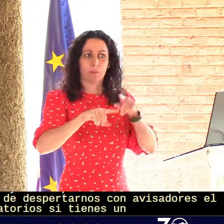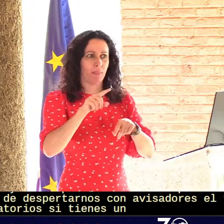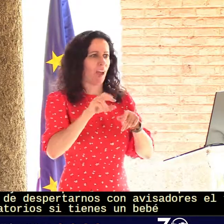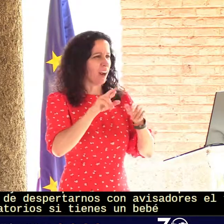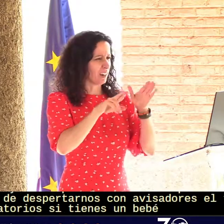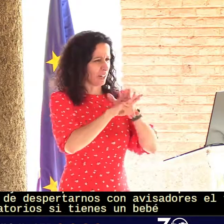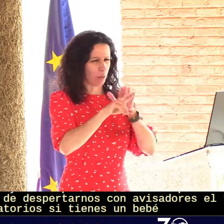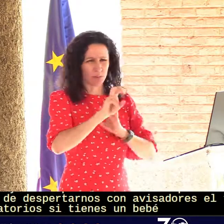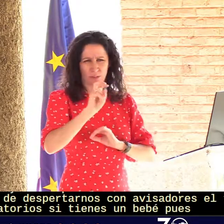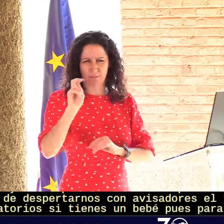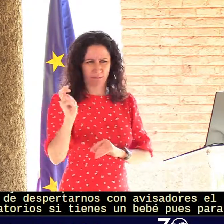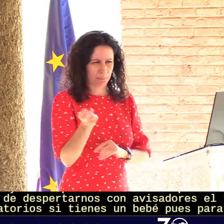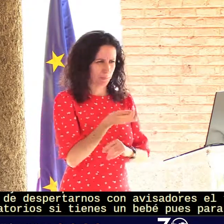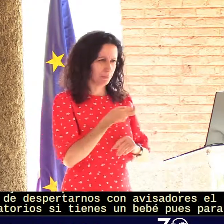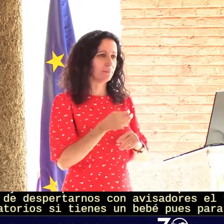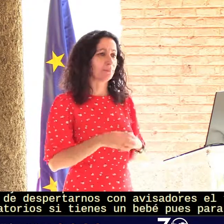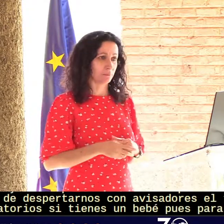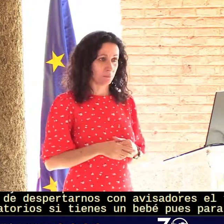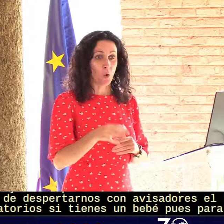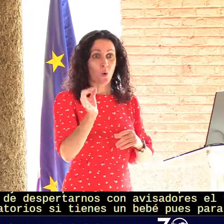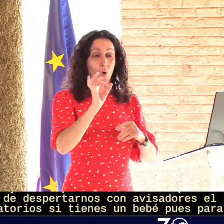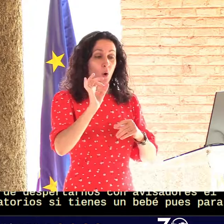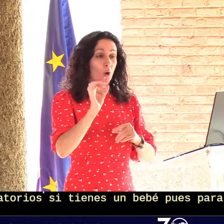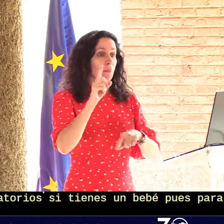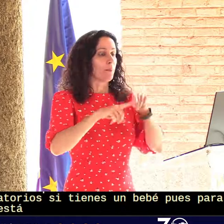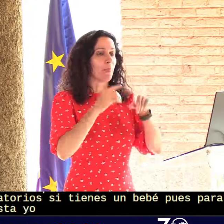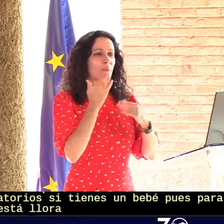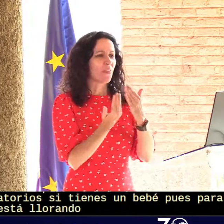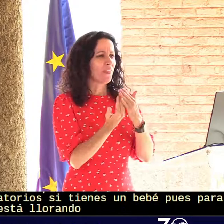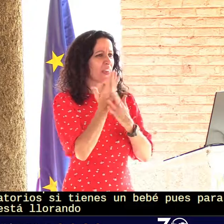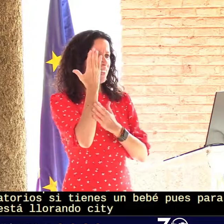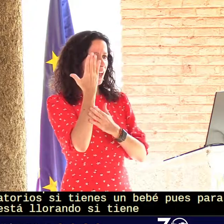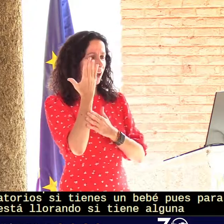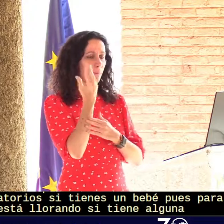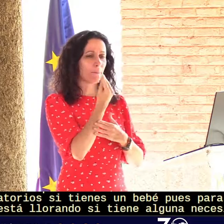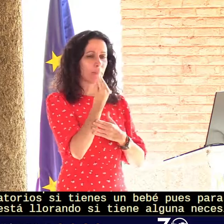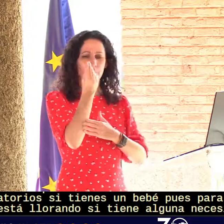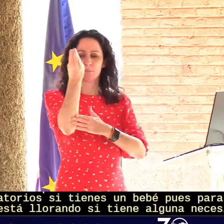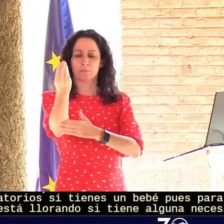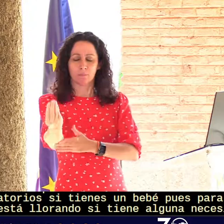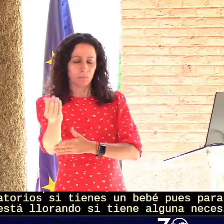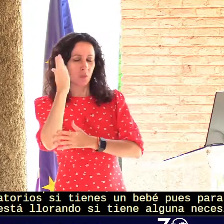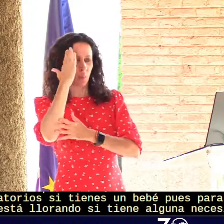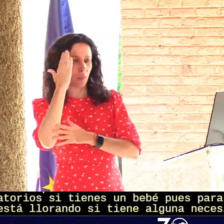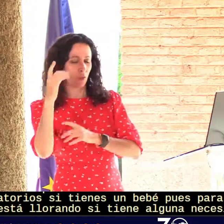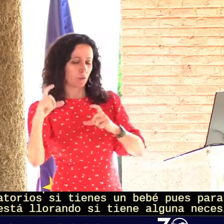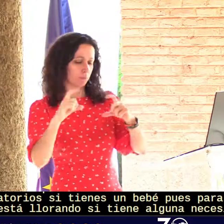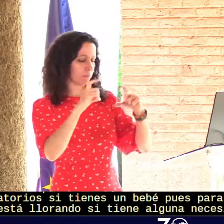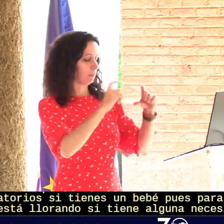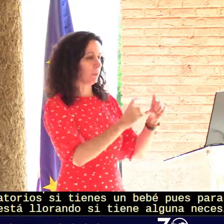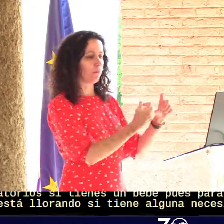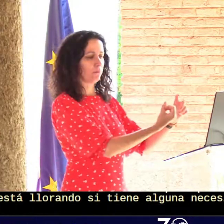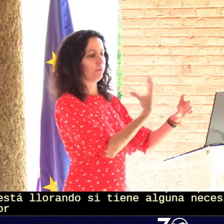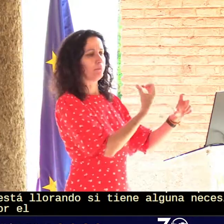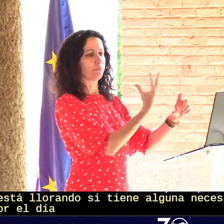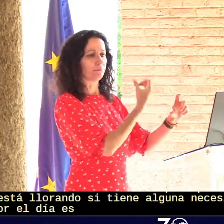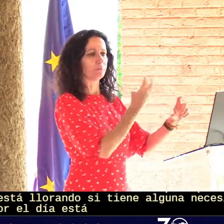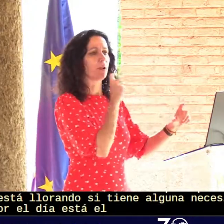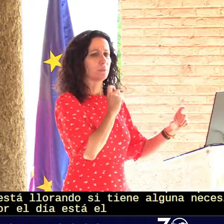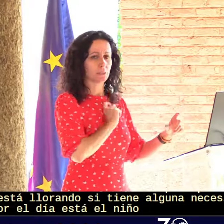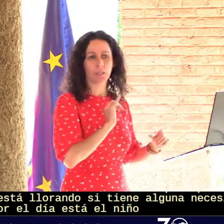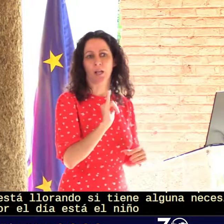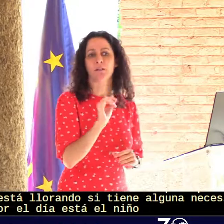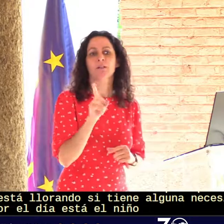bebé Pues para que para que te avise si está llorando Si tiene alguna necesidad eh si yo por ejemplo por el día está el